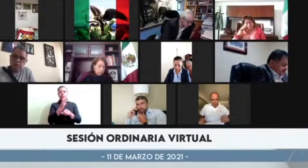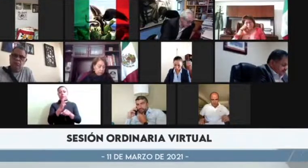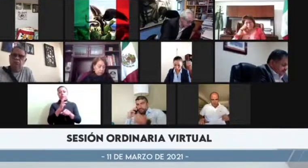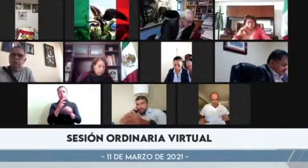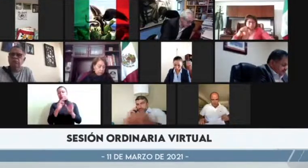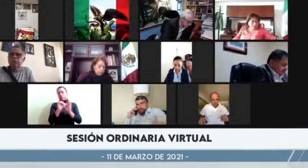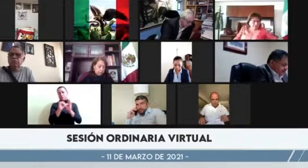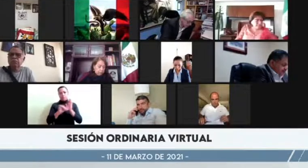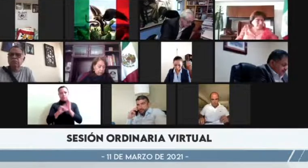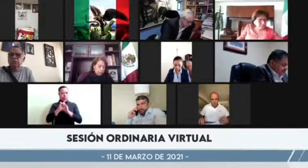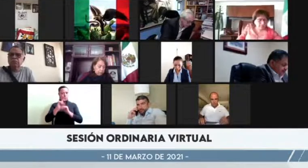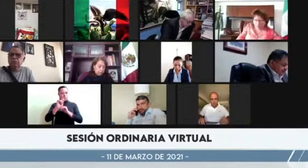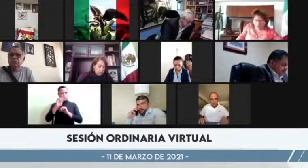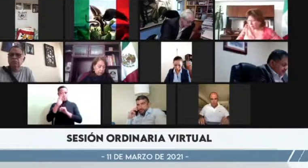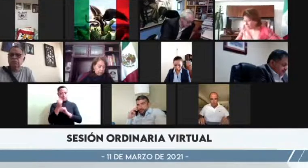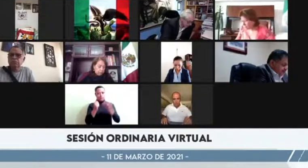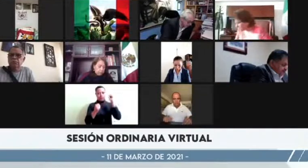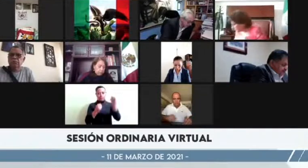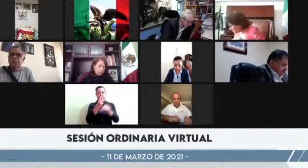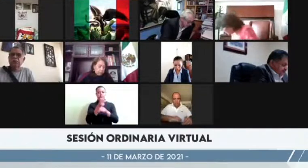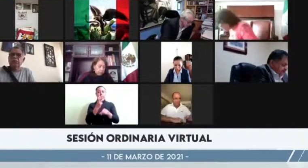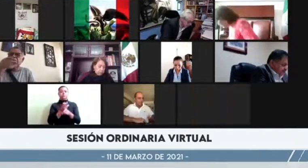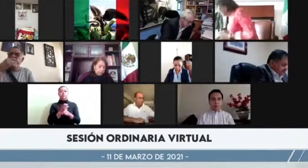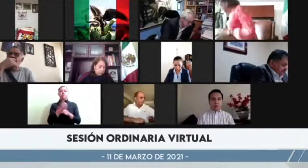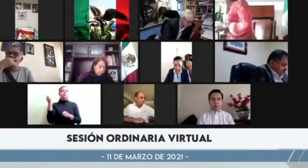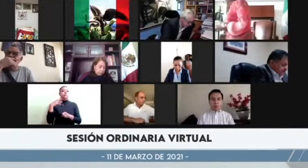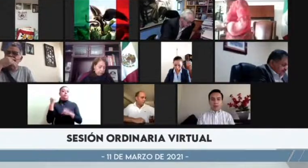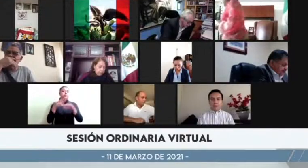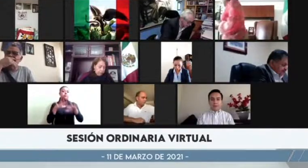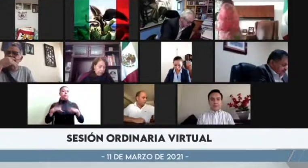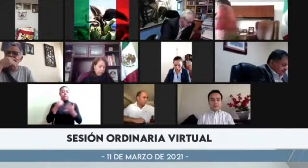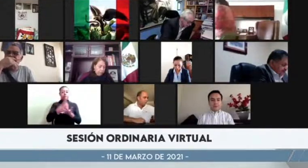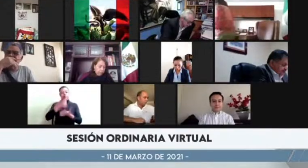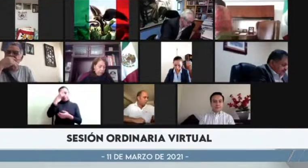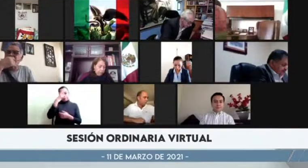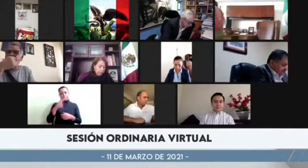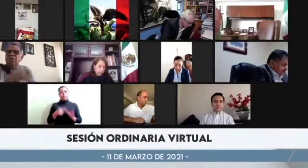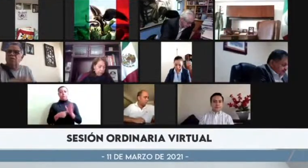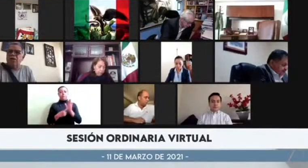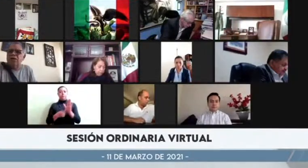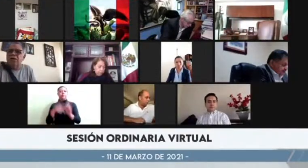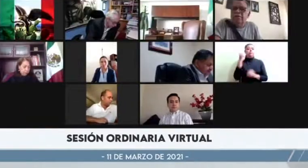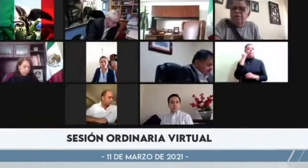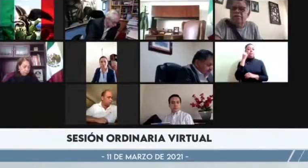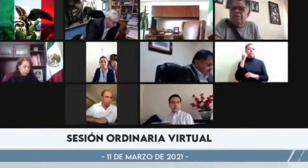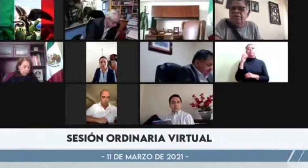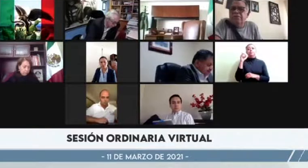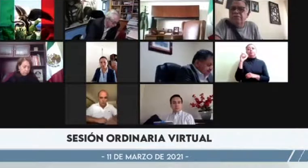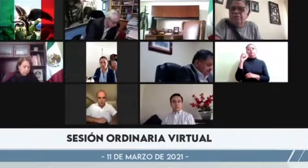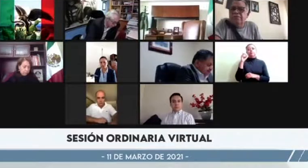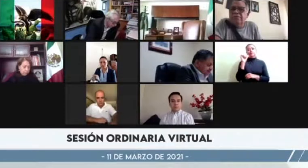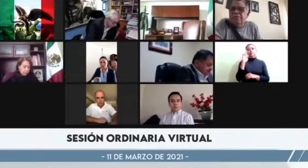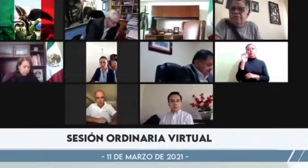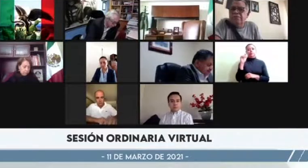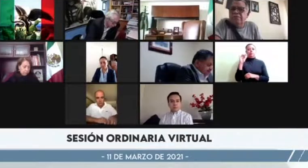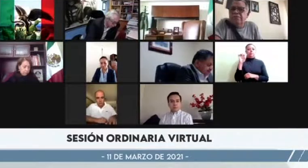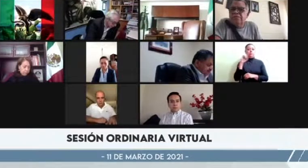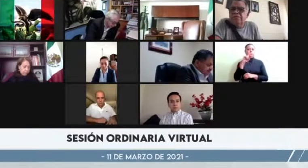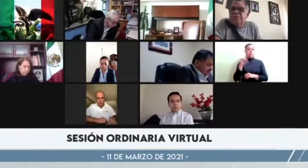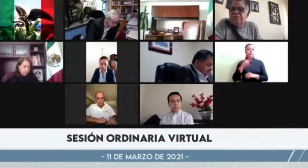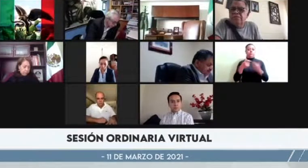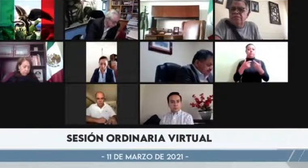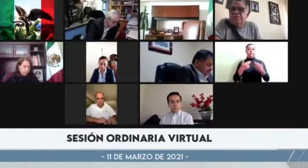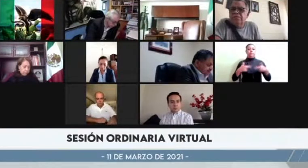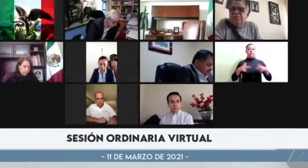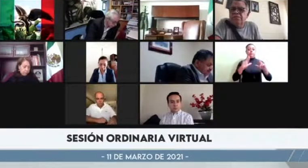Reglamento del Congreso de la Ciudad de México. Se concede el uso de la palabra hasta por 5 minutos al diputado Fernando José Abuitizaro, a nombre de la Comisión de Desarrollo e